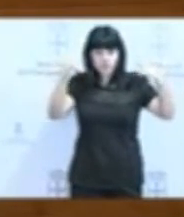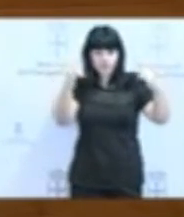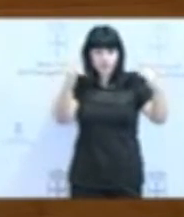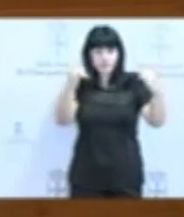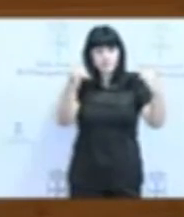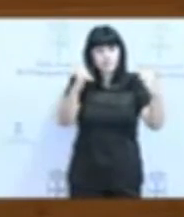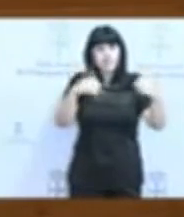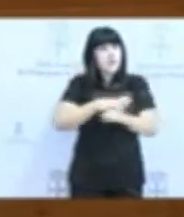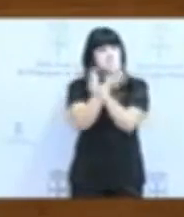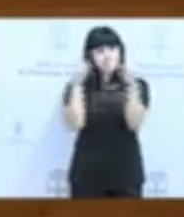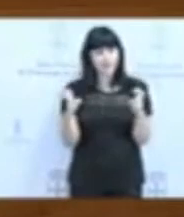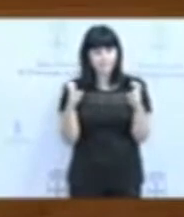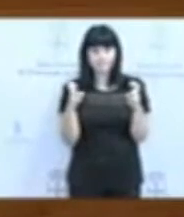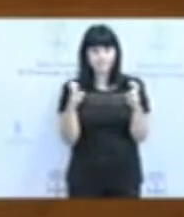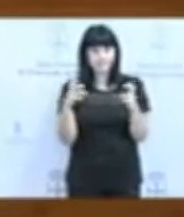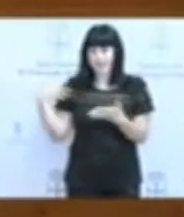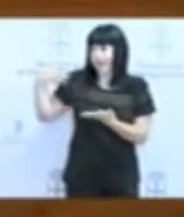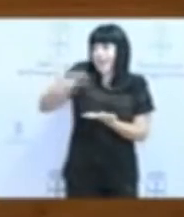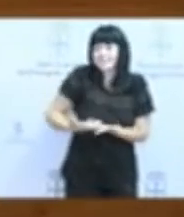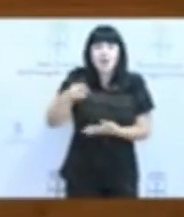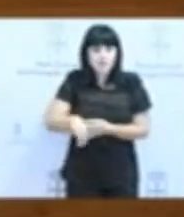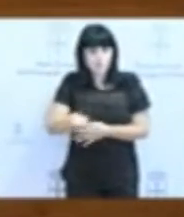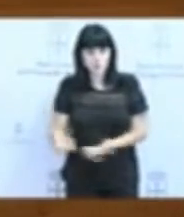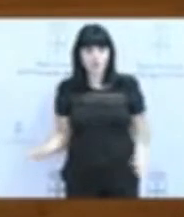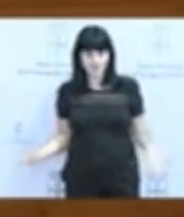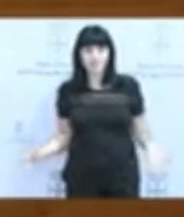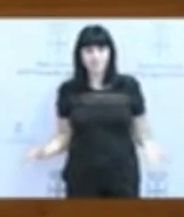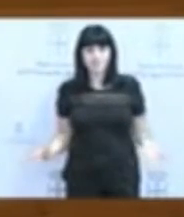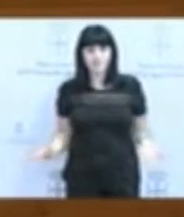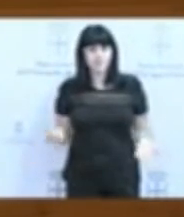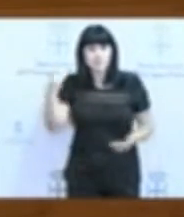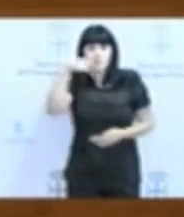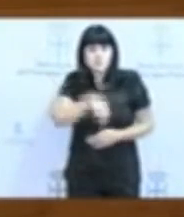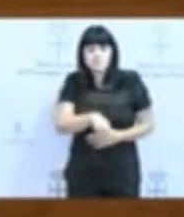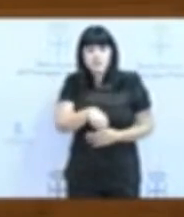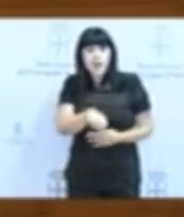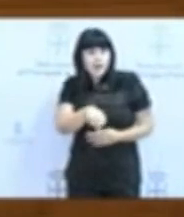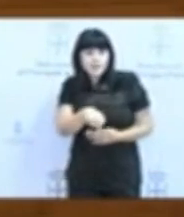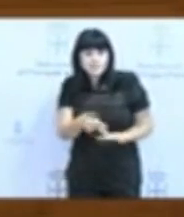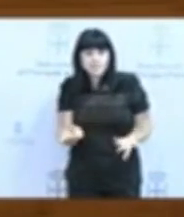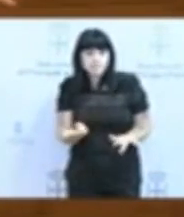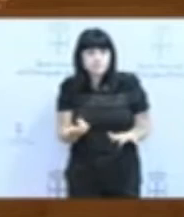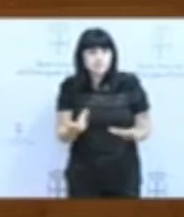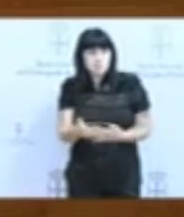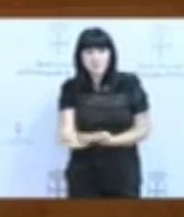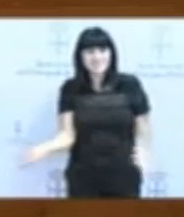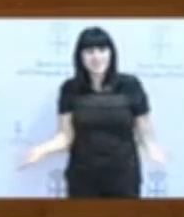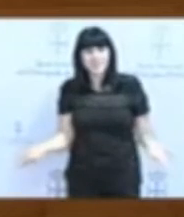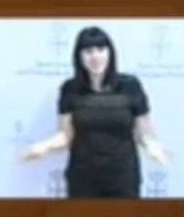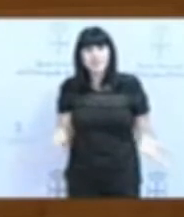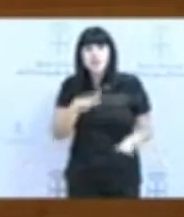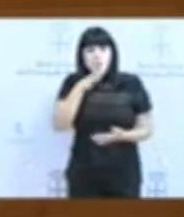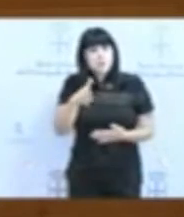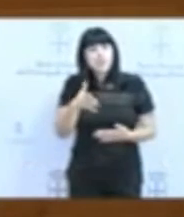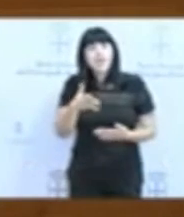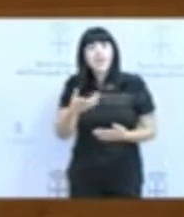No fue portada. Como no fue portada que durante un año aquí no pasará nada. Porque estamos acostumbrados a que no es que se